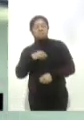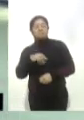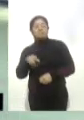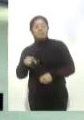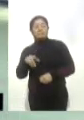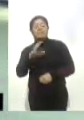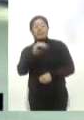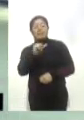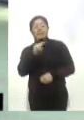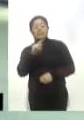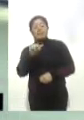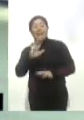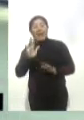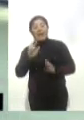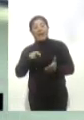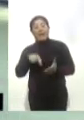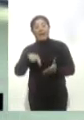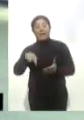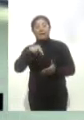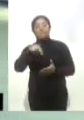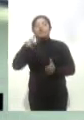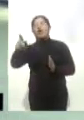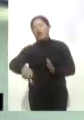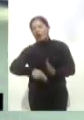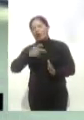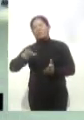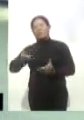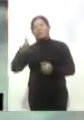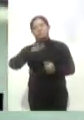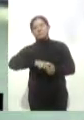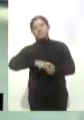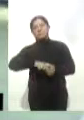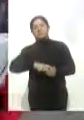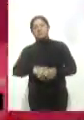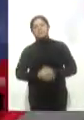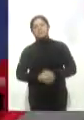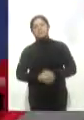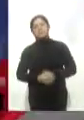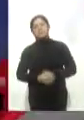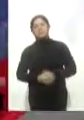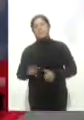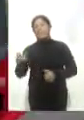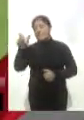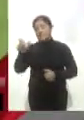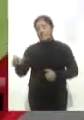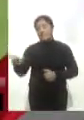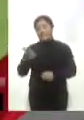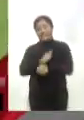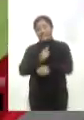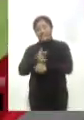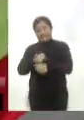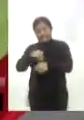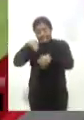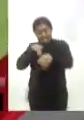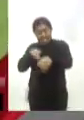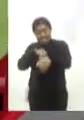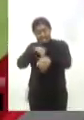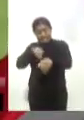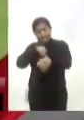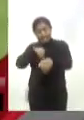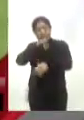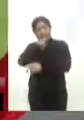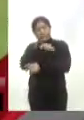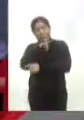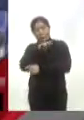recuperado, pero nuevamente llegó a un hospital. El veterano defensa mexicano del Cruz Azul, Julio César Domínguez,